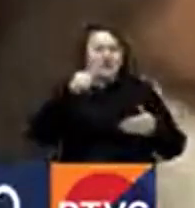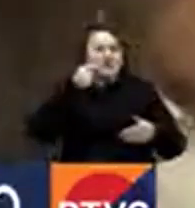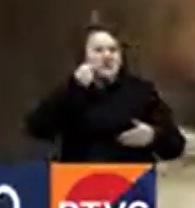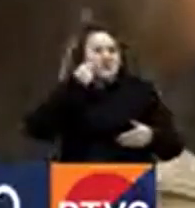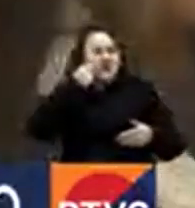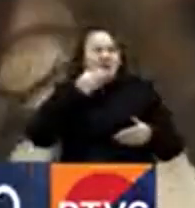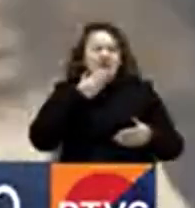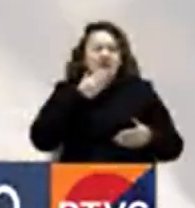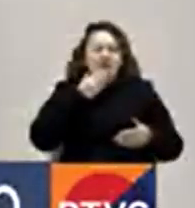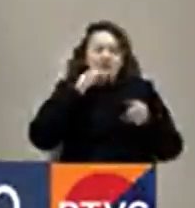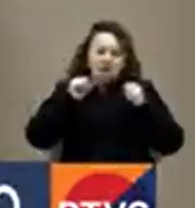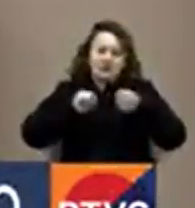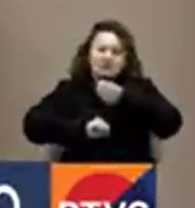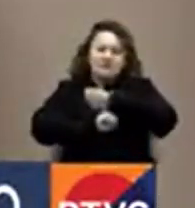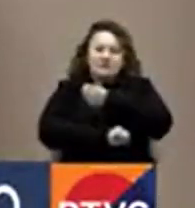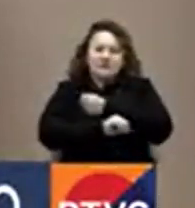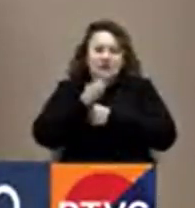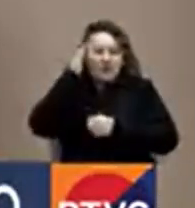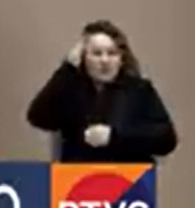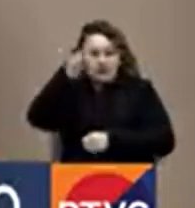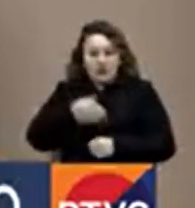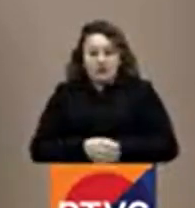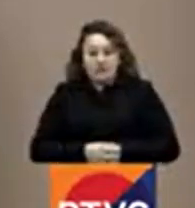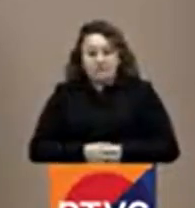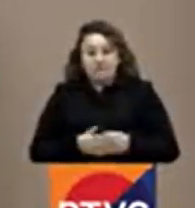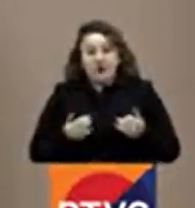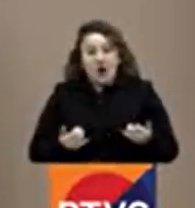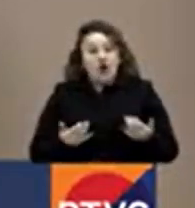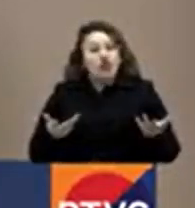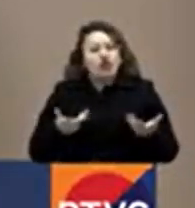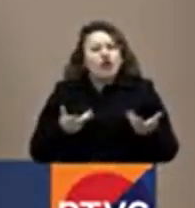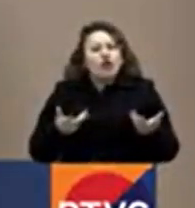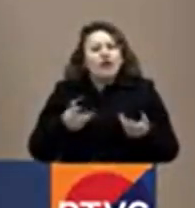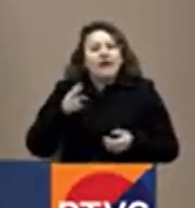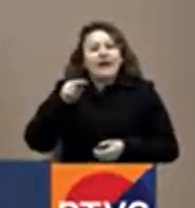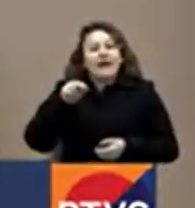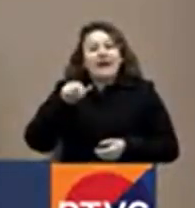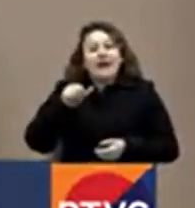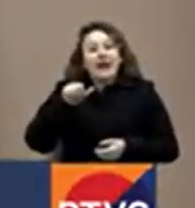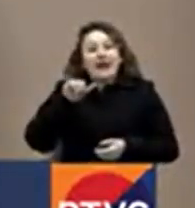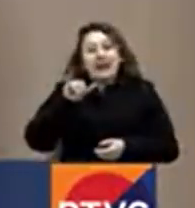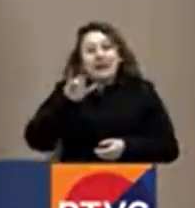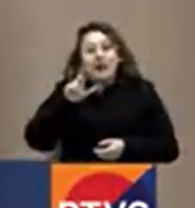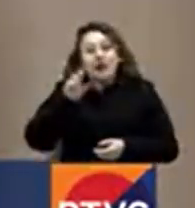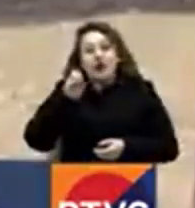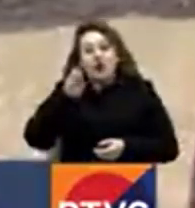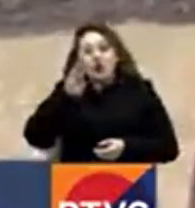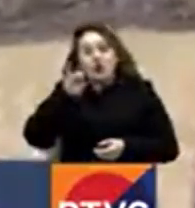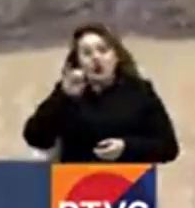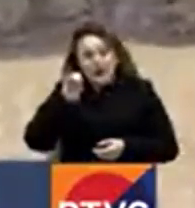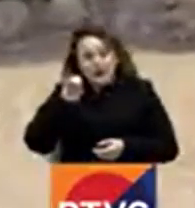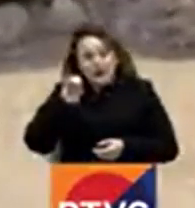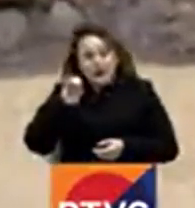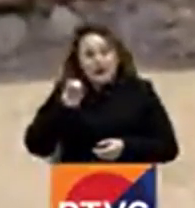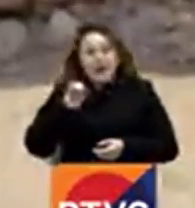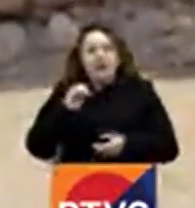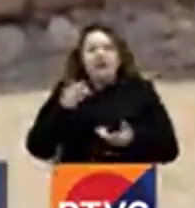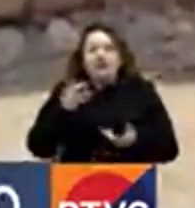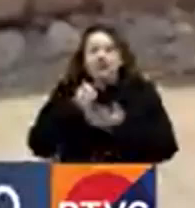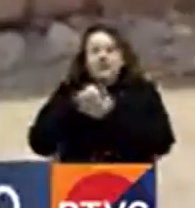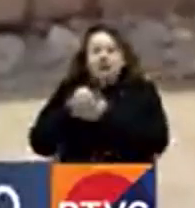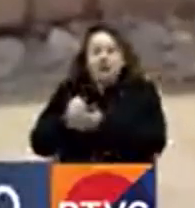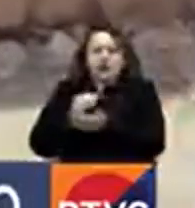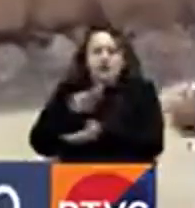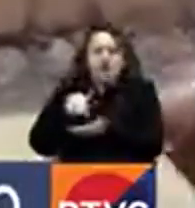tengan bases para el futuro. En este momento estoy en Nairobi, la capital de Kenia, para ayudar a 2 centros